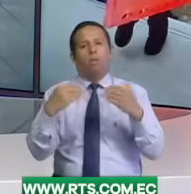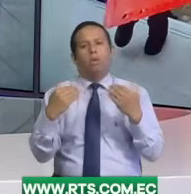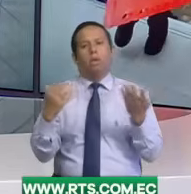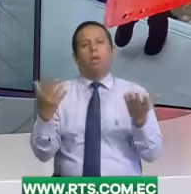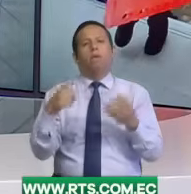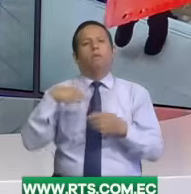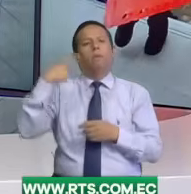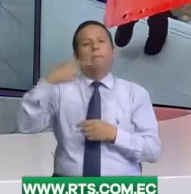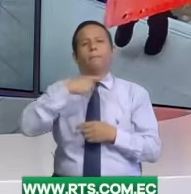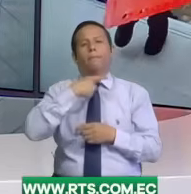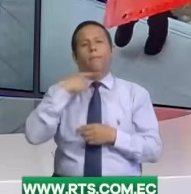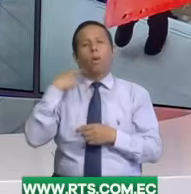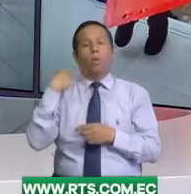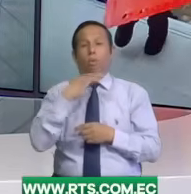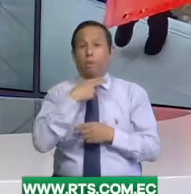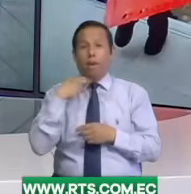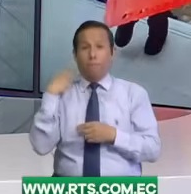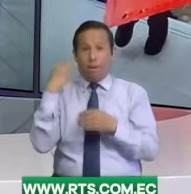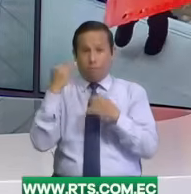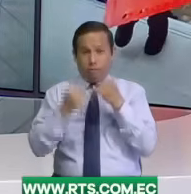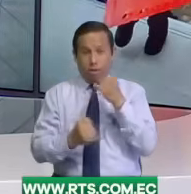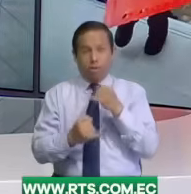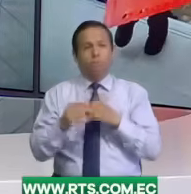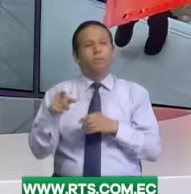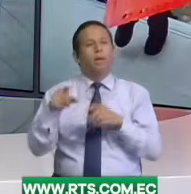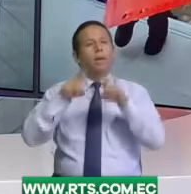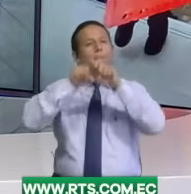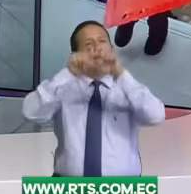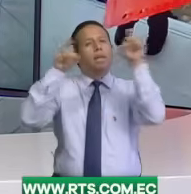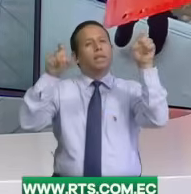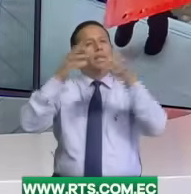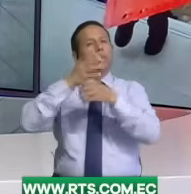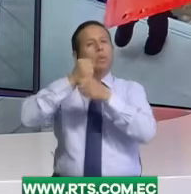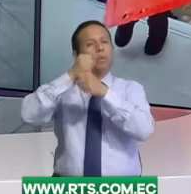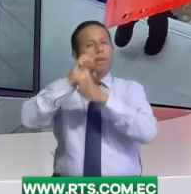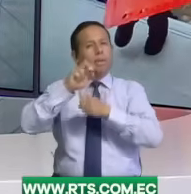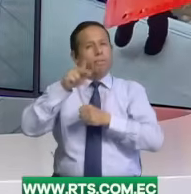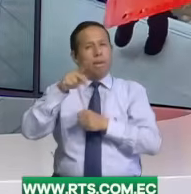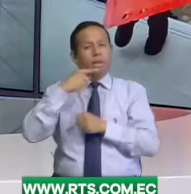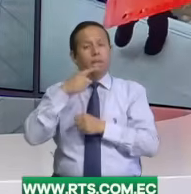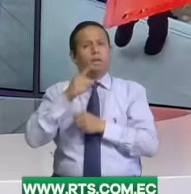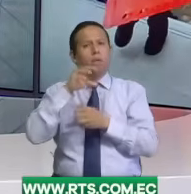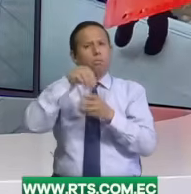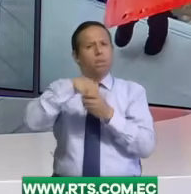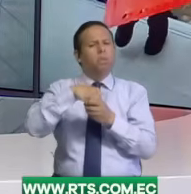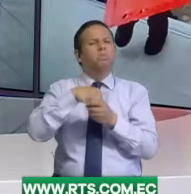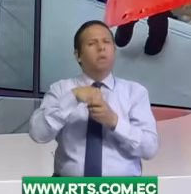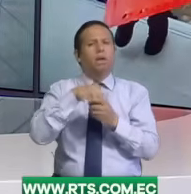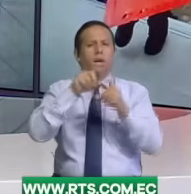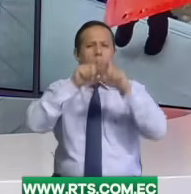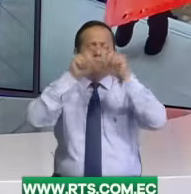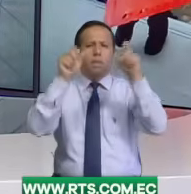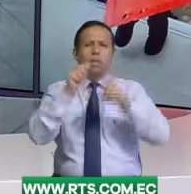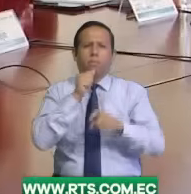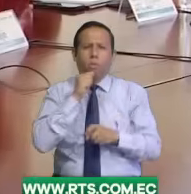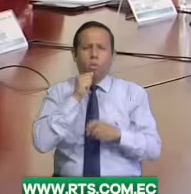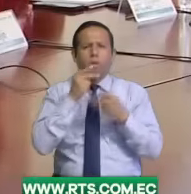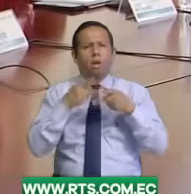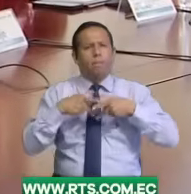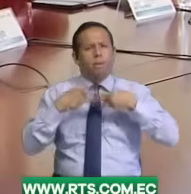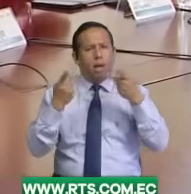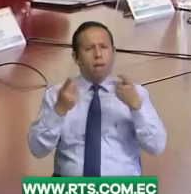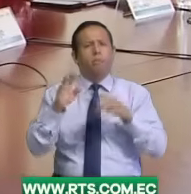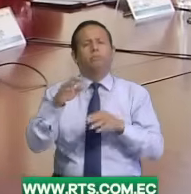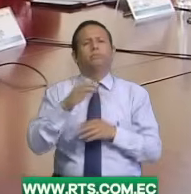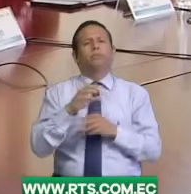presidente de Segura EP. En este evento participarán varias instituciones públicas y privadas. El municipio